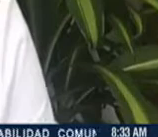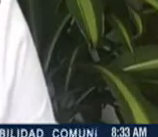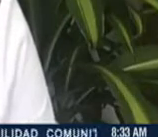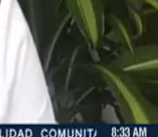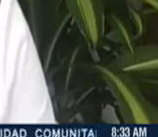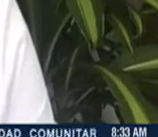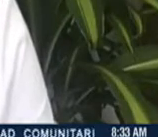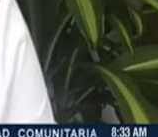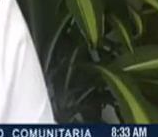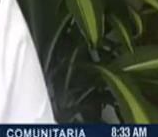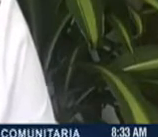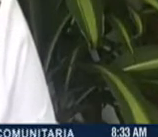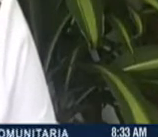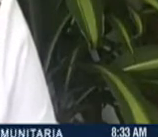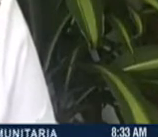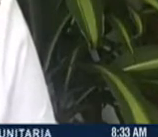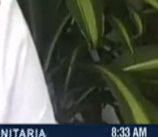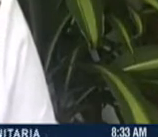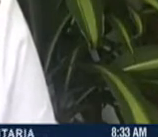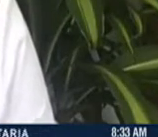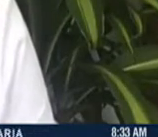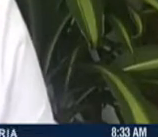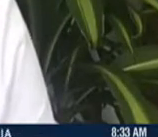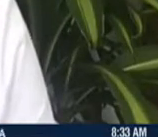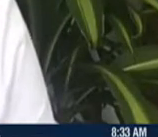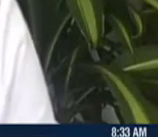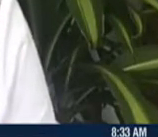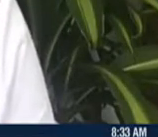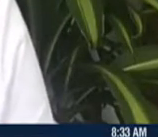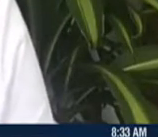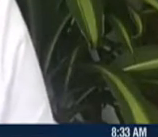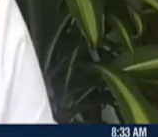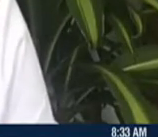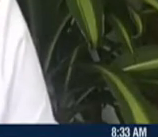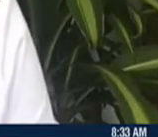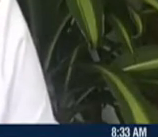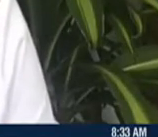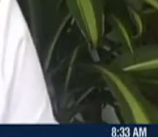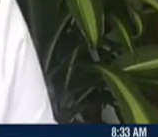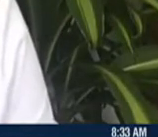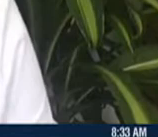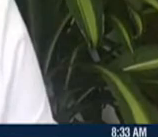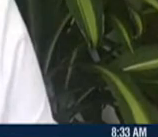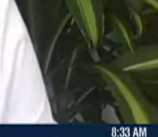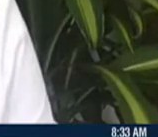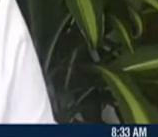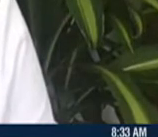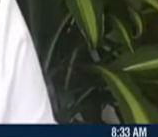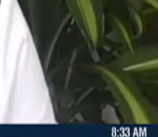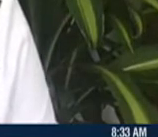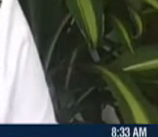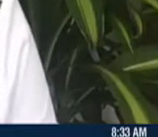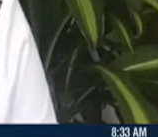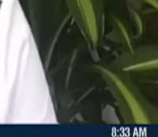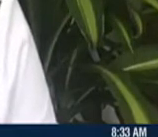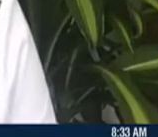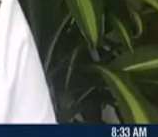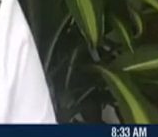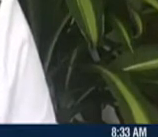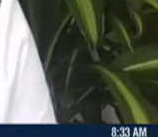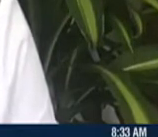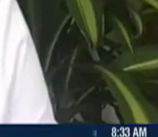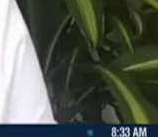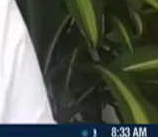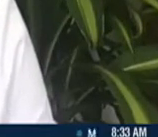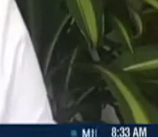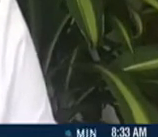China ya ha logrado certificar dos plantas procesadoras y fincas. Una es